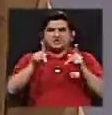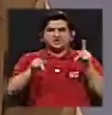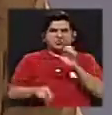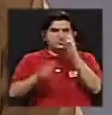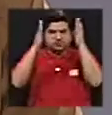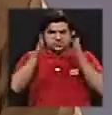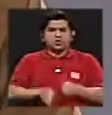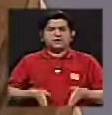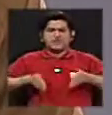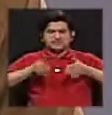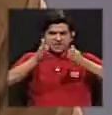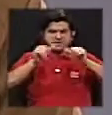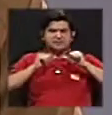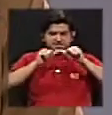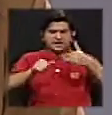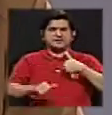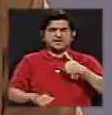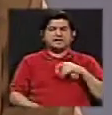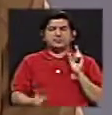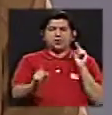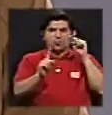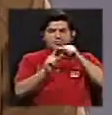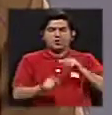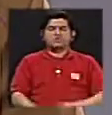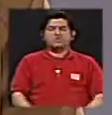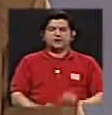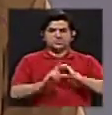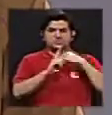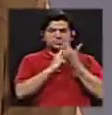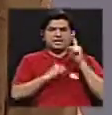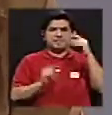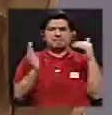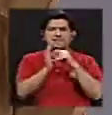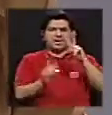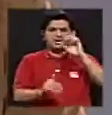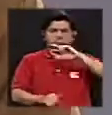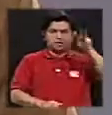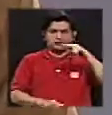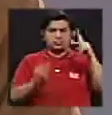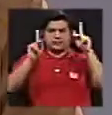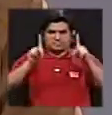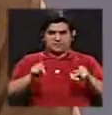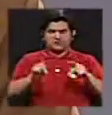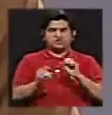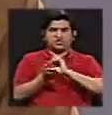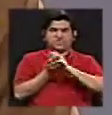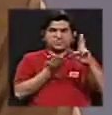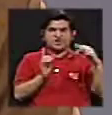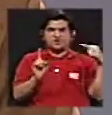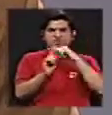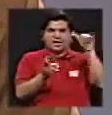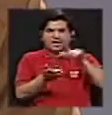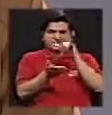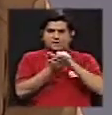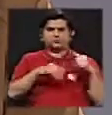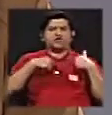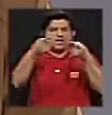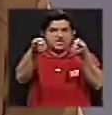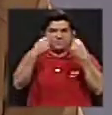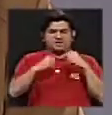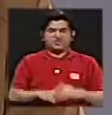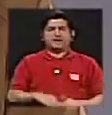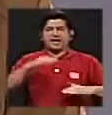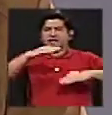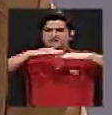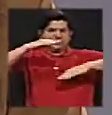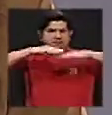que la carretera siga teniendo ese fin social de 1.200 colones en total. Para alguien que va desde San Ramón a San José y de vuelta, ¿verdad? 1.200 es el pago